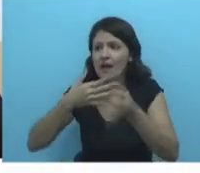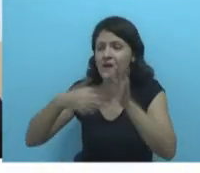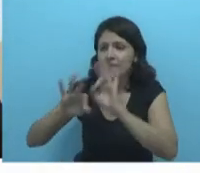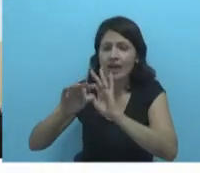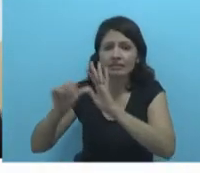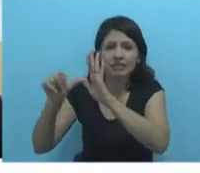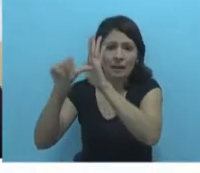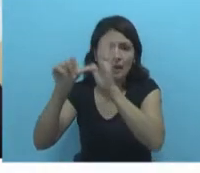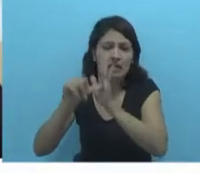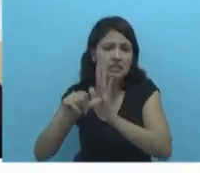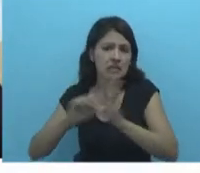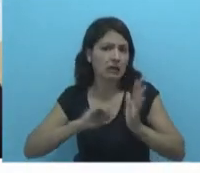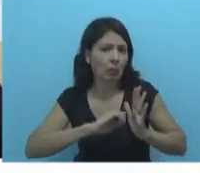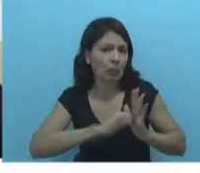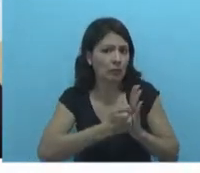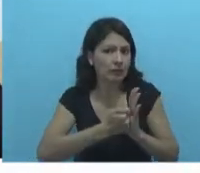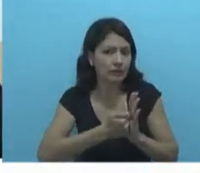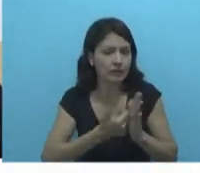habitualmente acostumbrado.